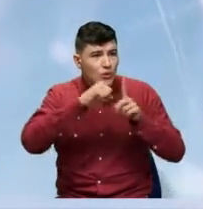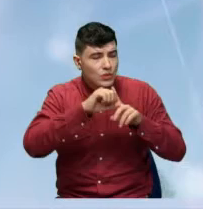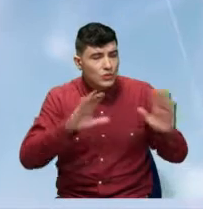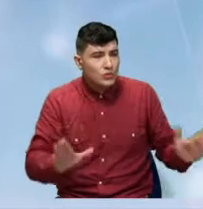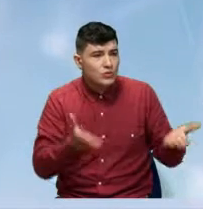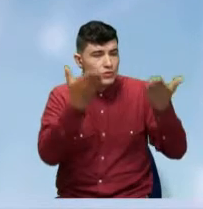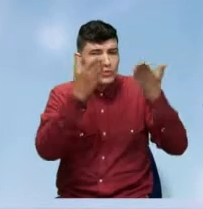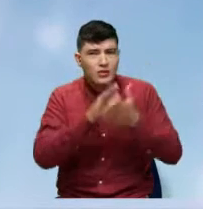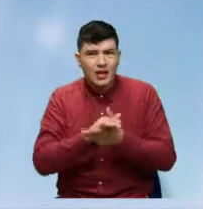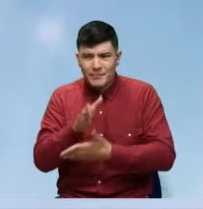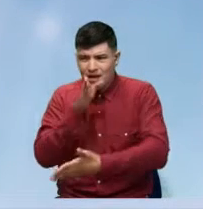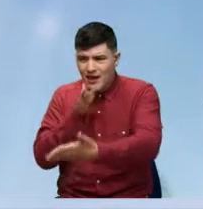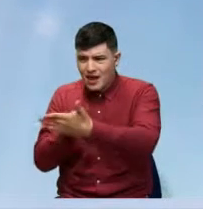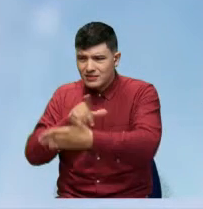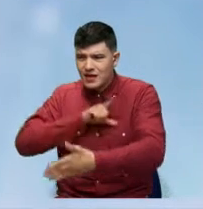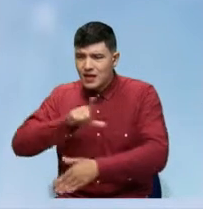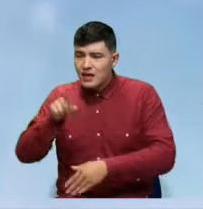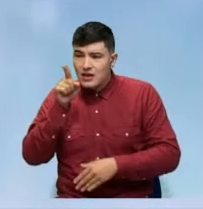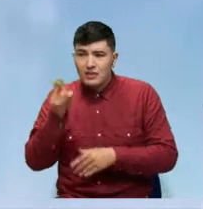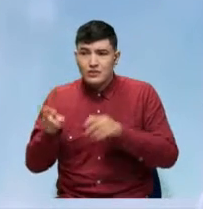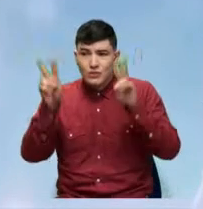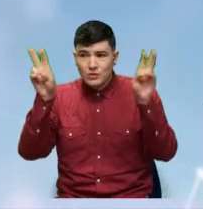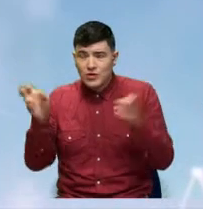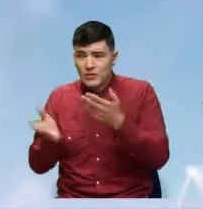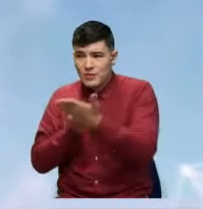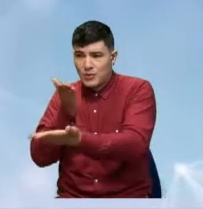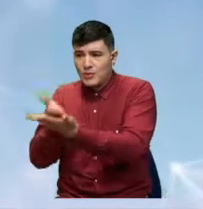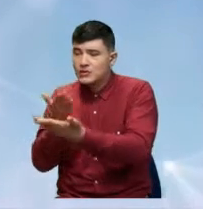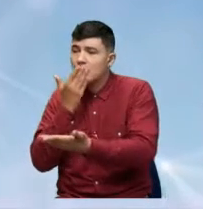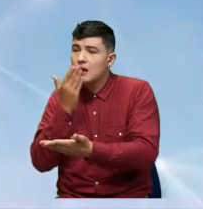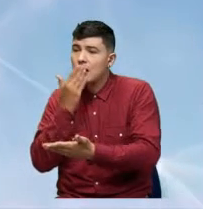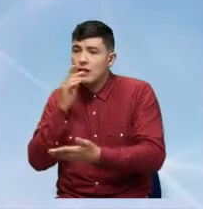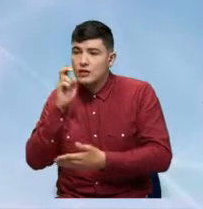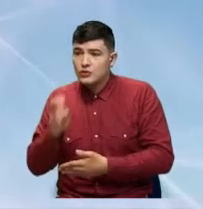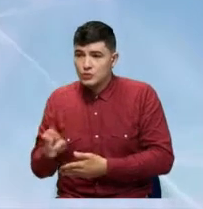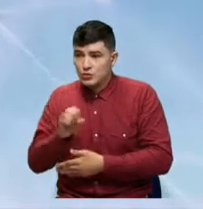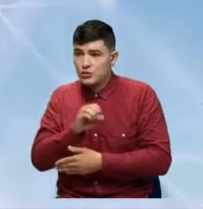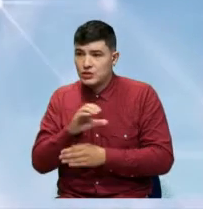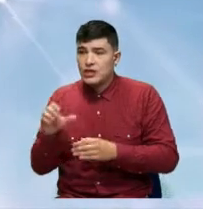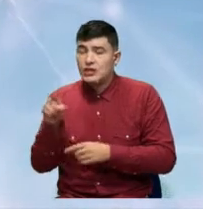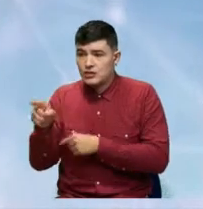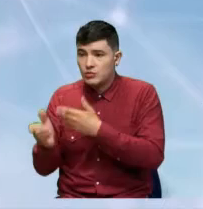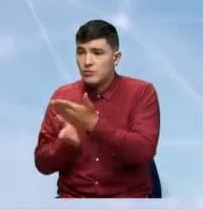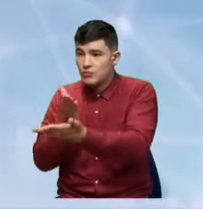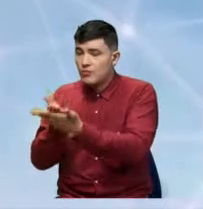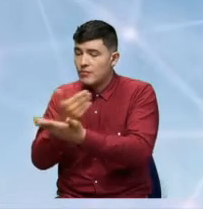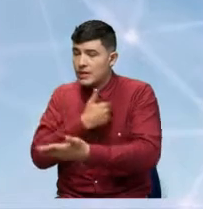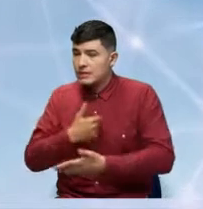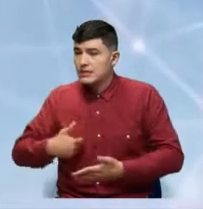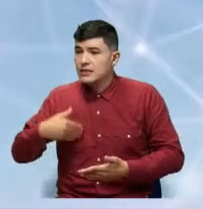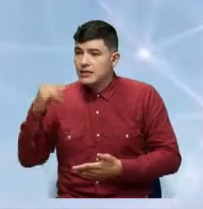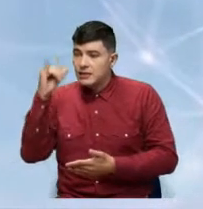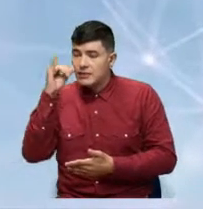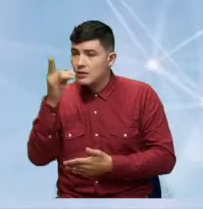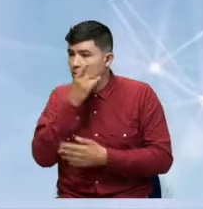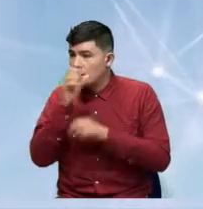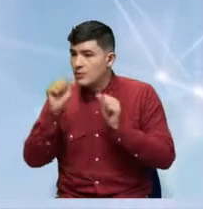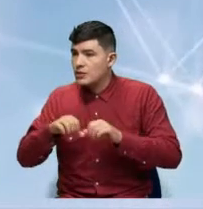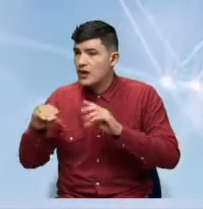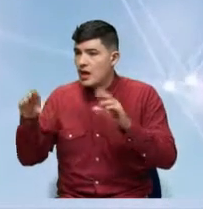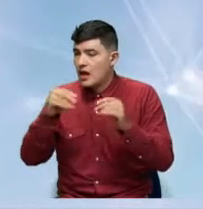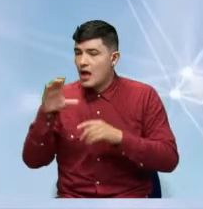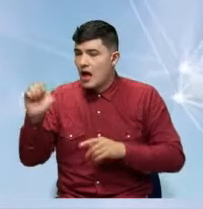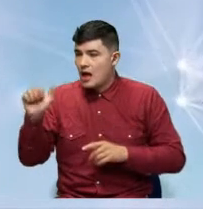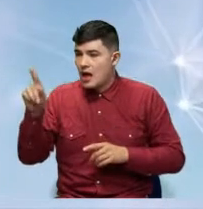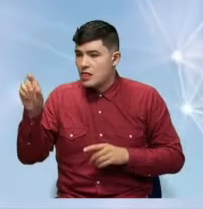Valencia. Amenazas a líderes es uno de los temas que le propuso la Minga del Suroccidente al presidente Iván Duque para abordar en el encuentro frustrado en